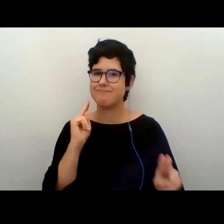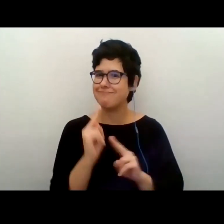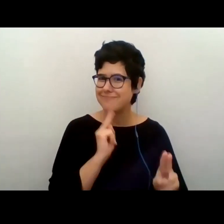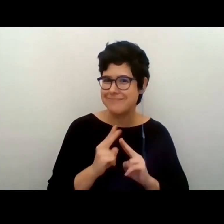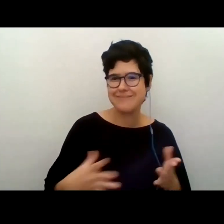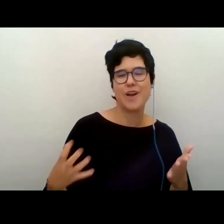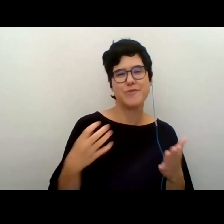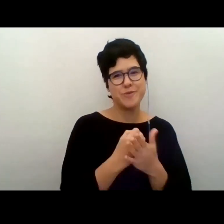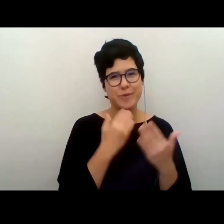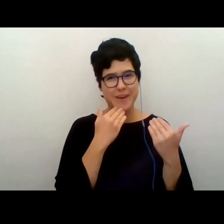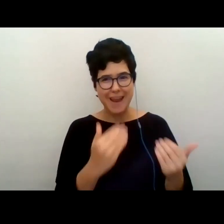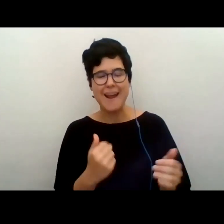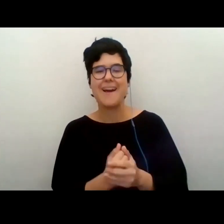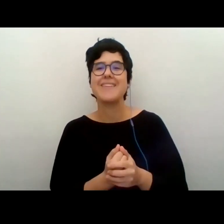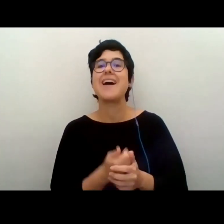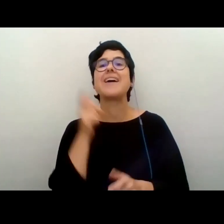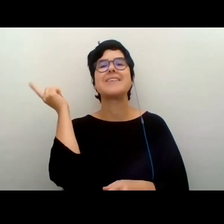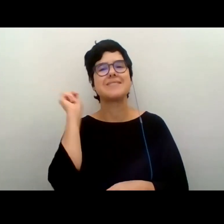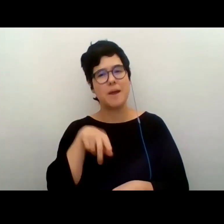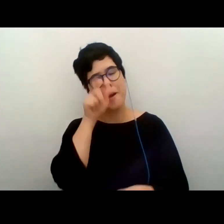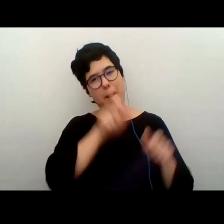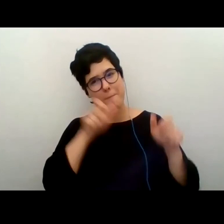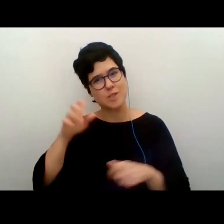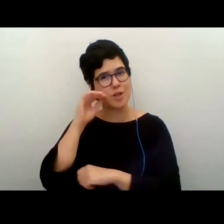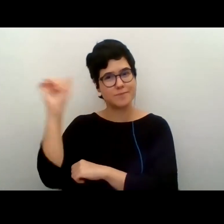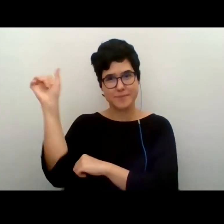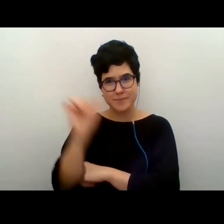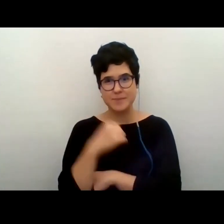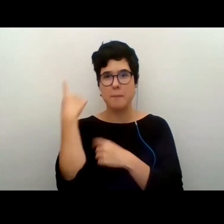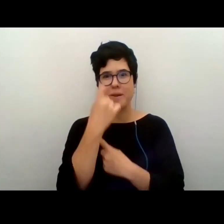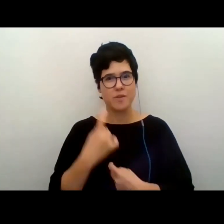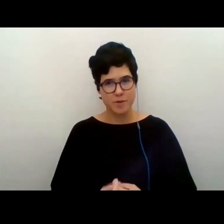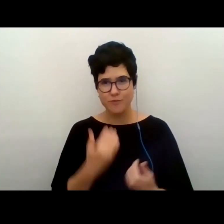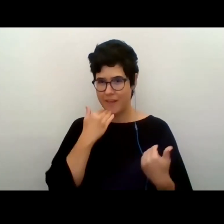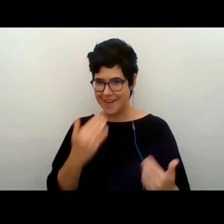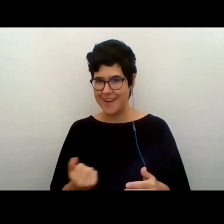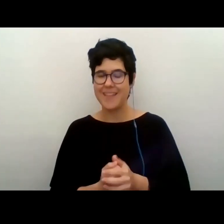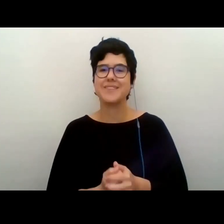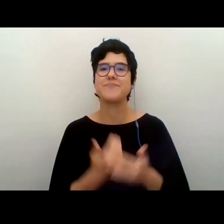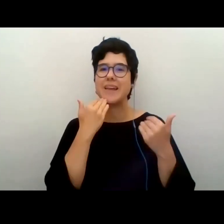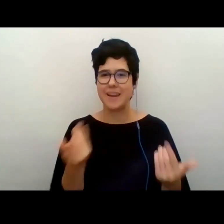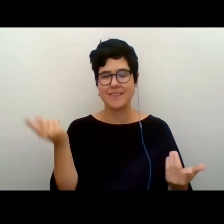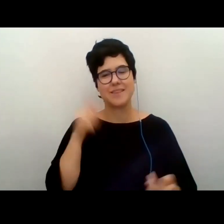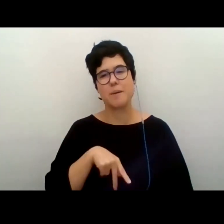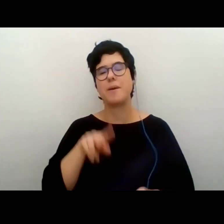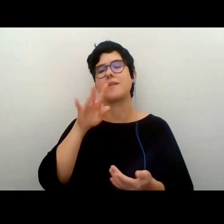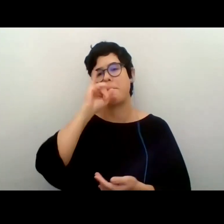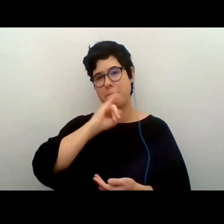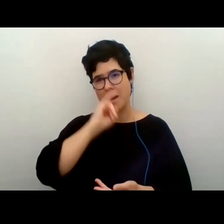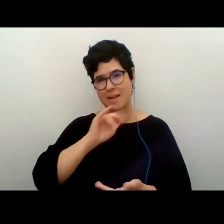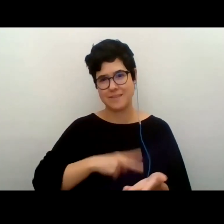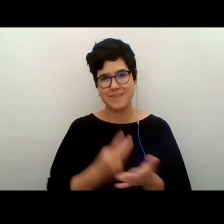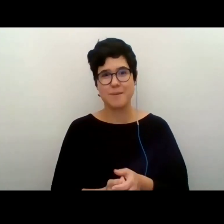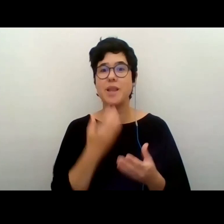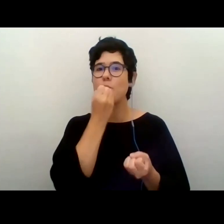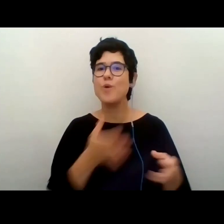las preguntas también a todos los que nos habéis estado viendo. Y muchas gracias también a ti, Marta. Así que buenas noches a